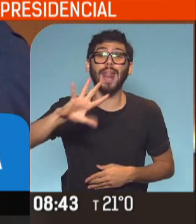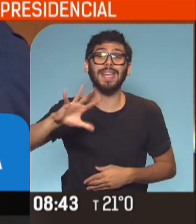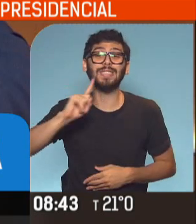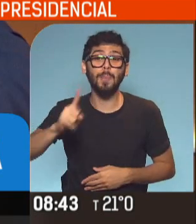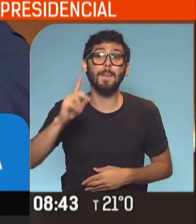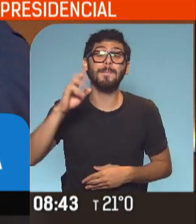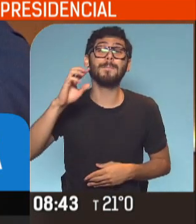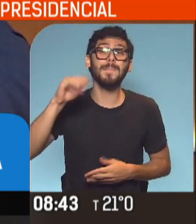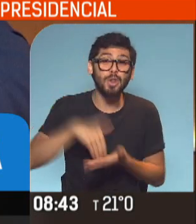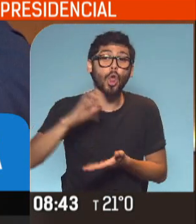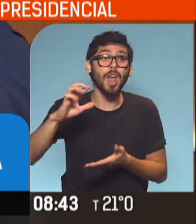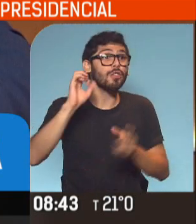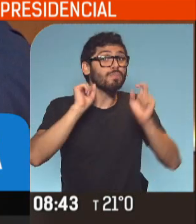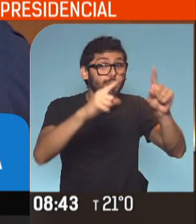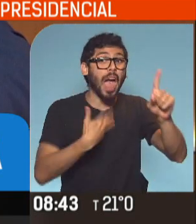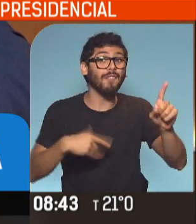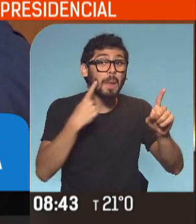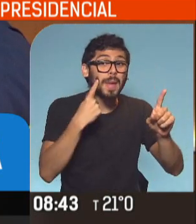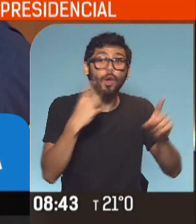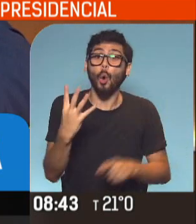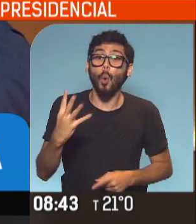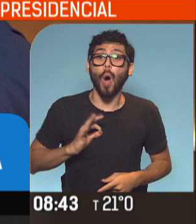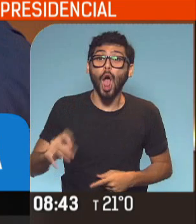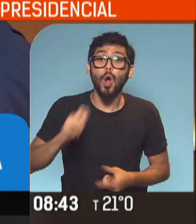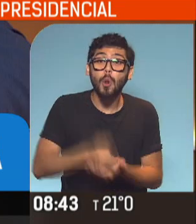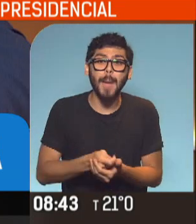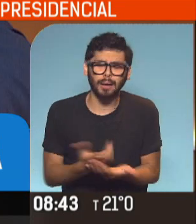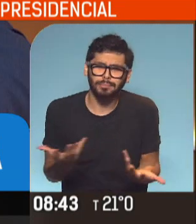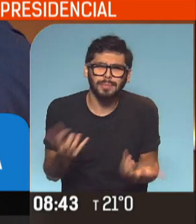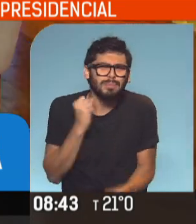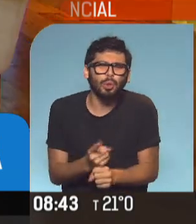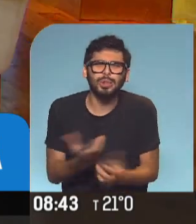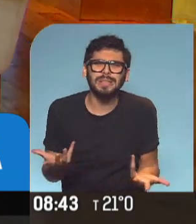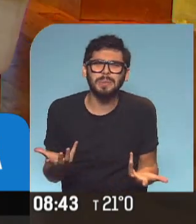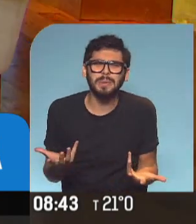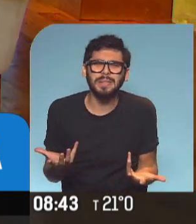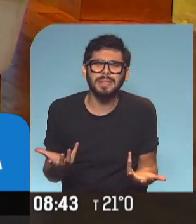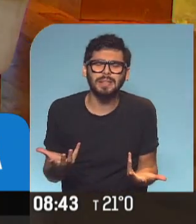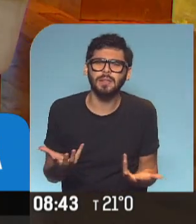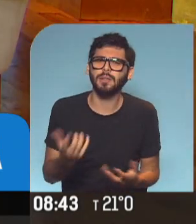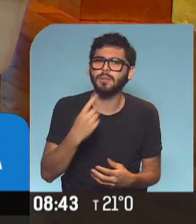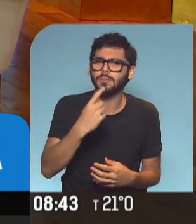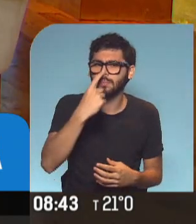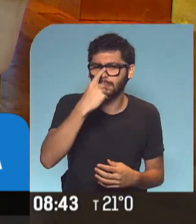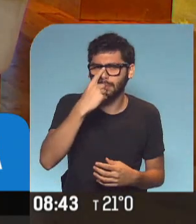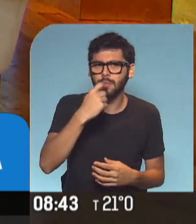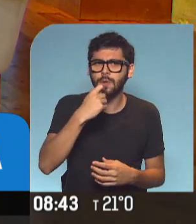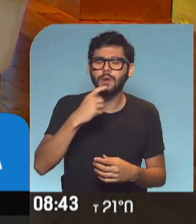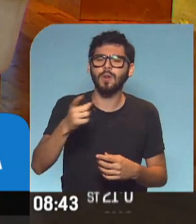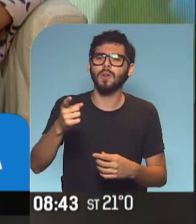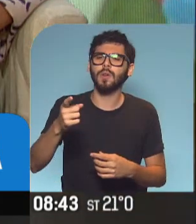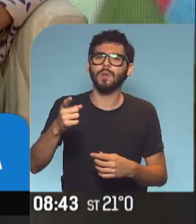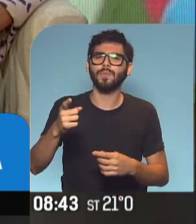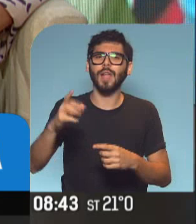con el fondo monetario internacional- a pagar en cuatro años insostenible bueno no pensar cómo va a haber por ejemplo nación el mercado por un reaccionó mal a